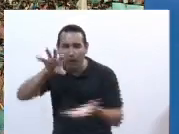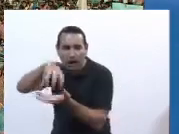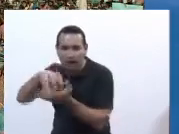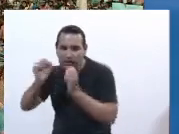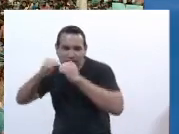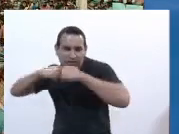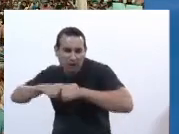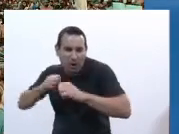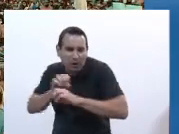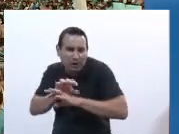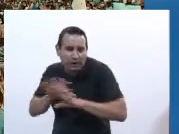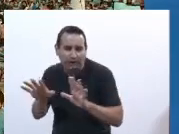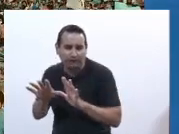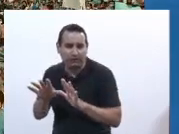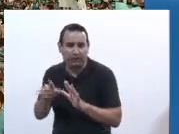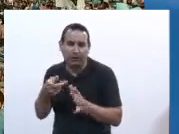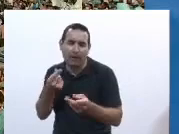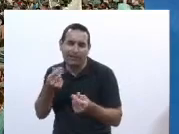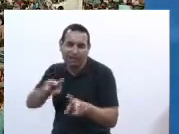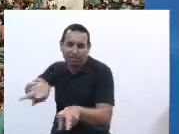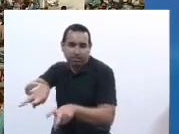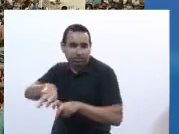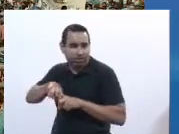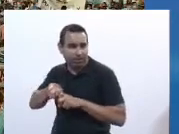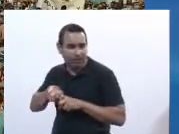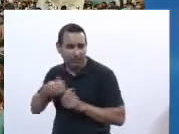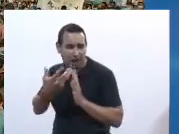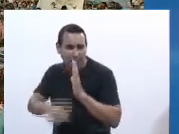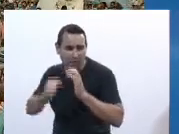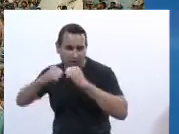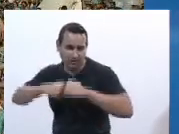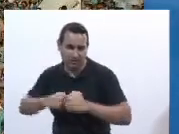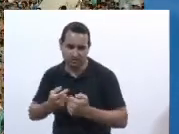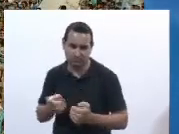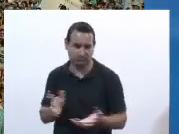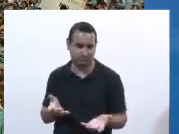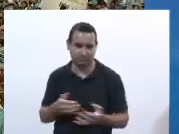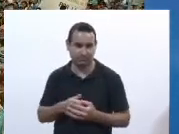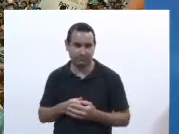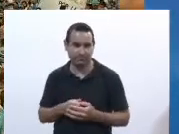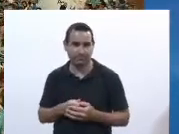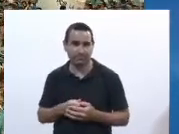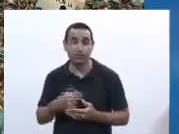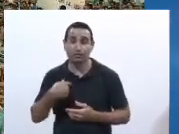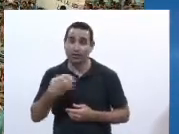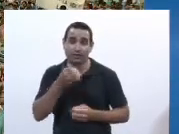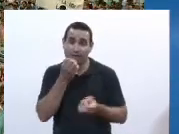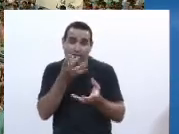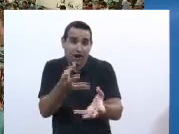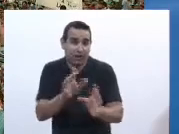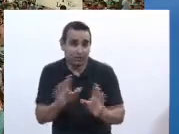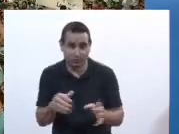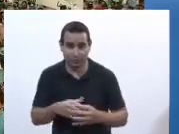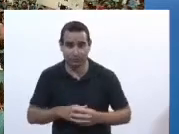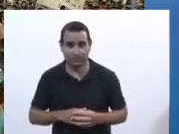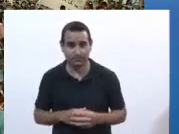lugares que se benefician el bolsillo de unos pocos con los abortos clandestinos. Creo que decir la verdad, la